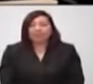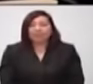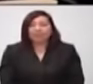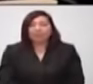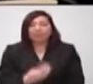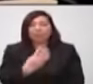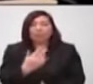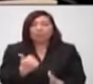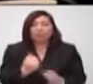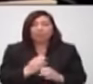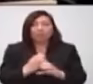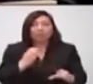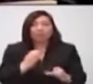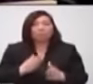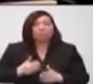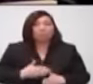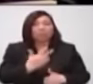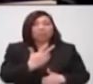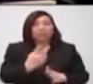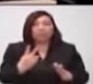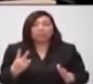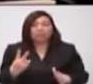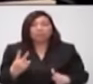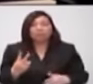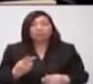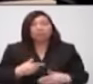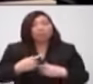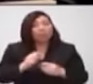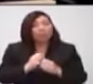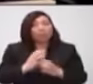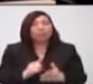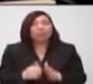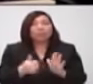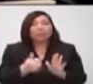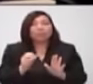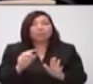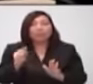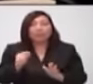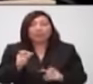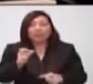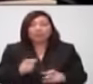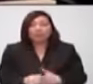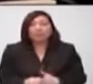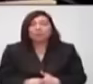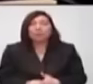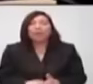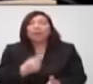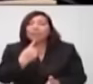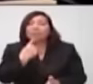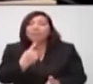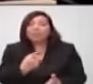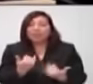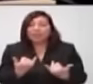con 46 buses, recorremos 32 kilómetros y atendemos diariamente a 60.000 pasajeros. Cabe indicar